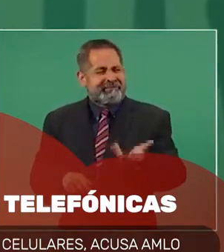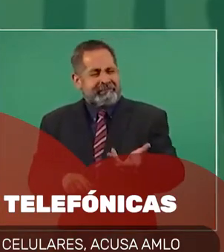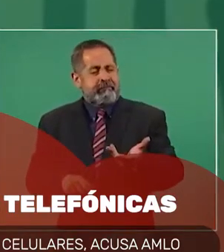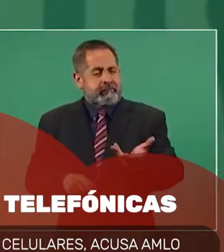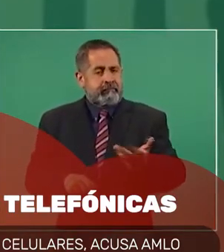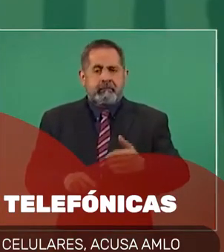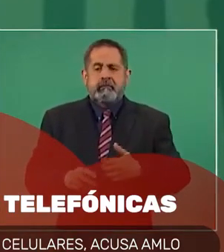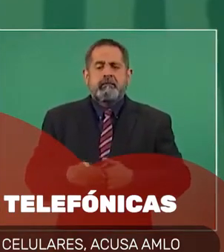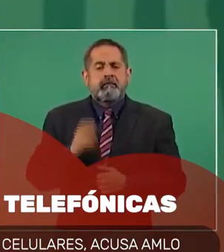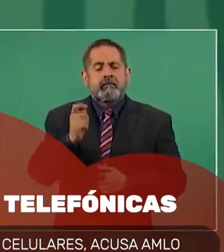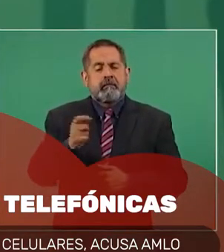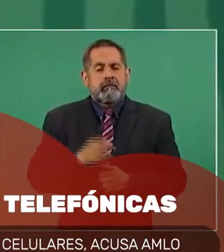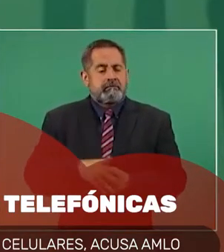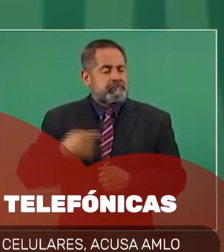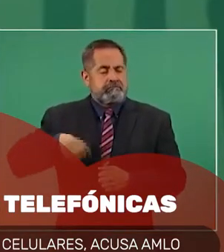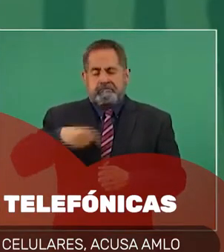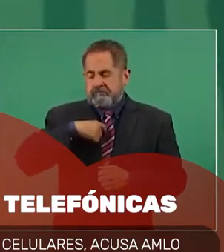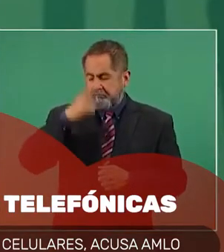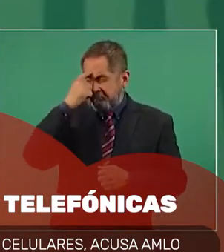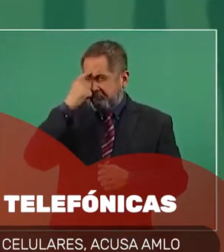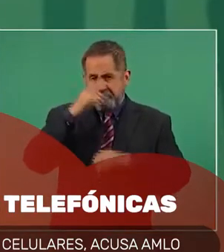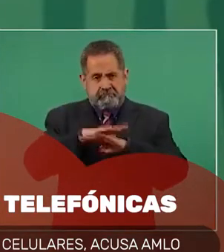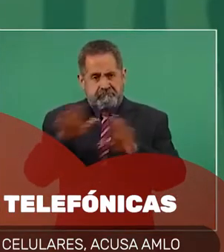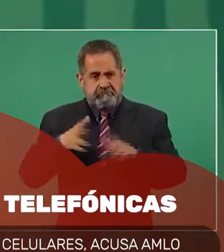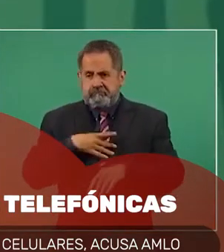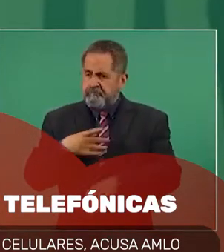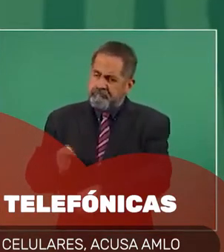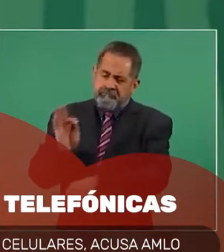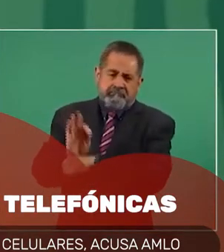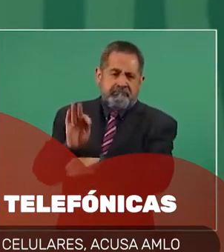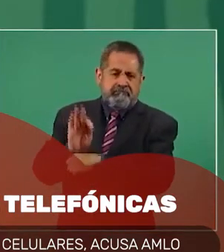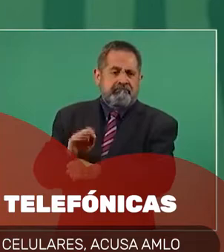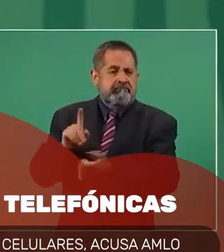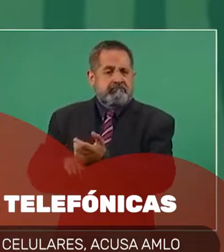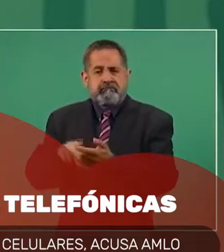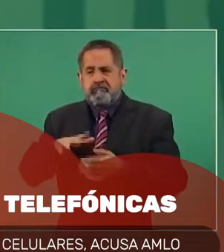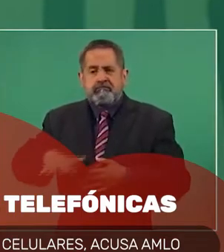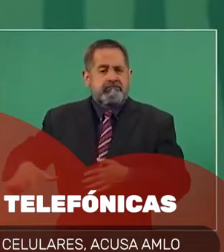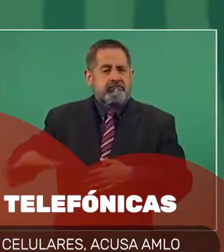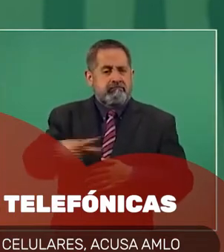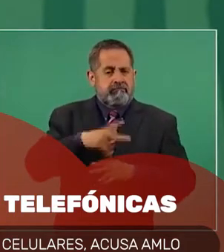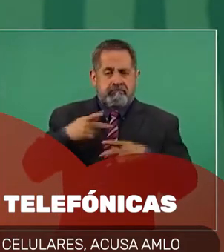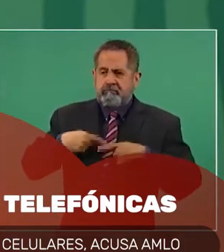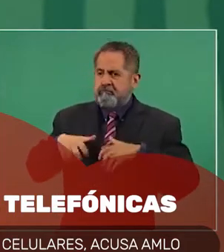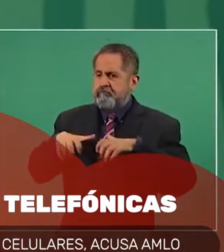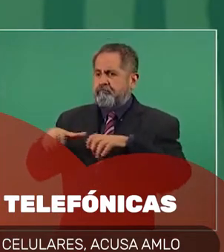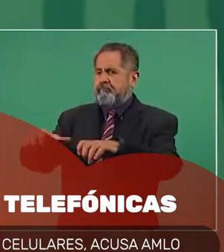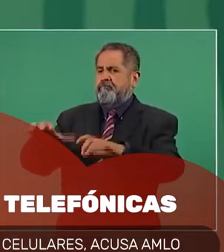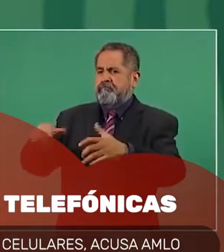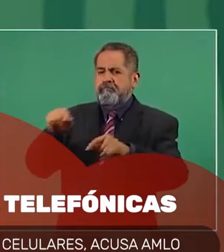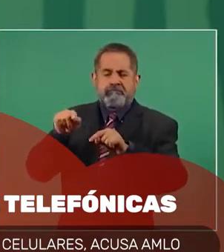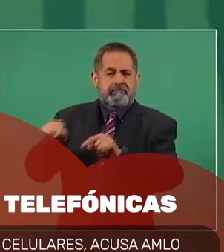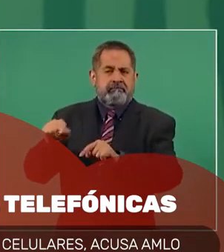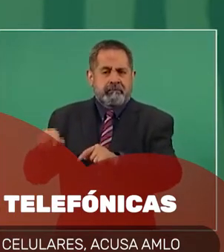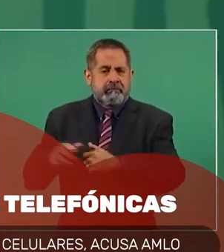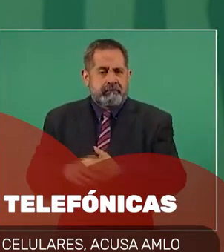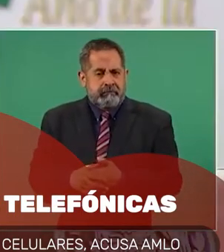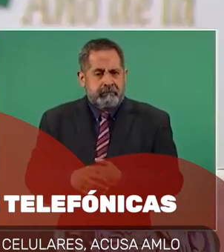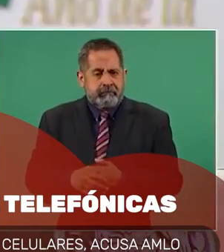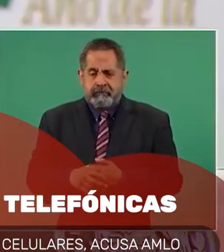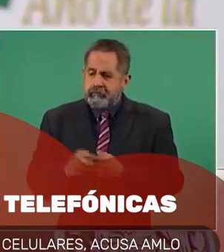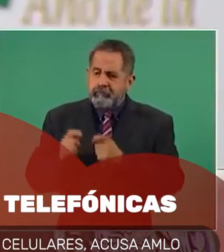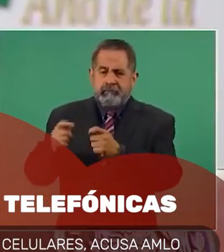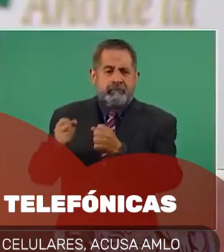las empresas telefónicas solo les interesa y dinero y se lanzan contra la reforma de la Ley de Telecomunicaciones y Radiodifusión